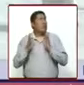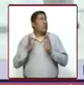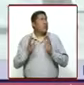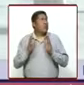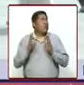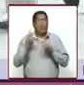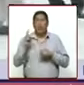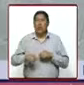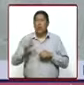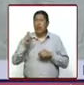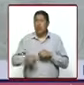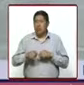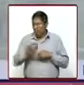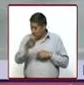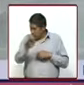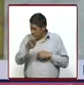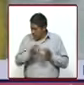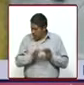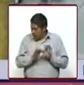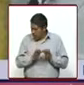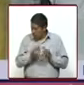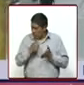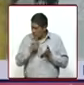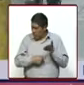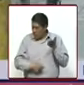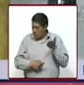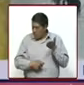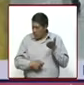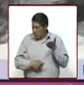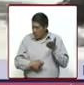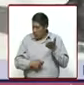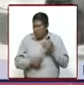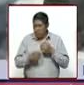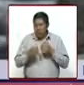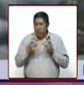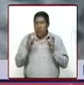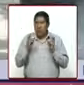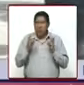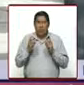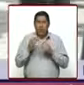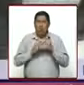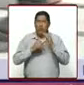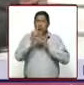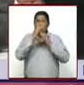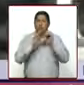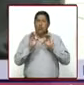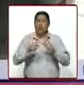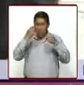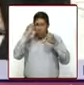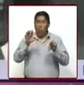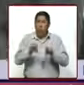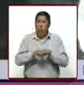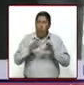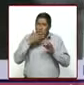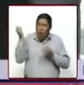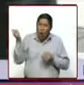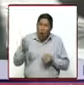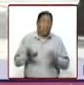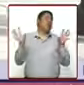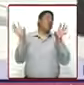también sobre la necesidad de ajustar los precios unitarios para que las obras puedan ser contratadas. Fue una